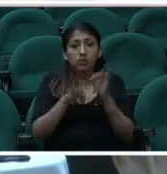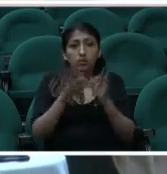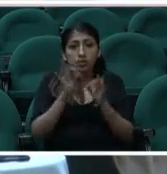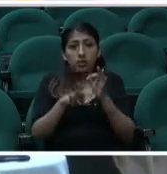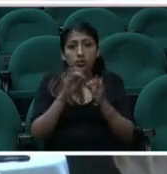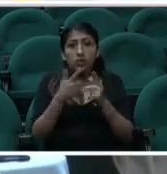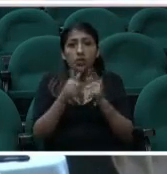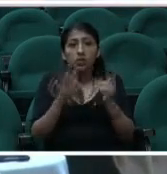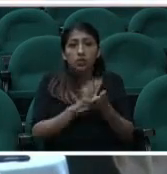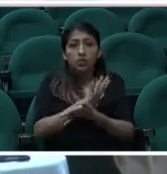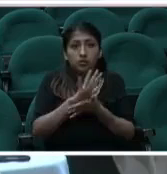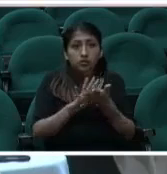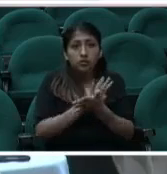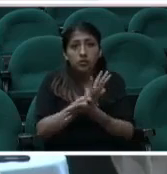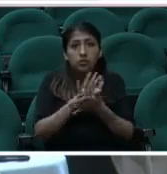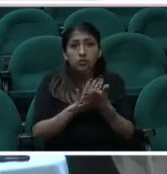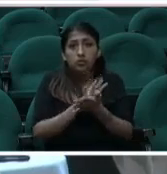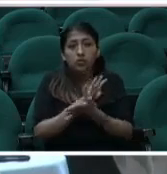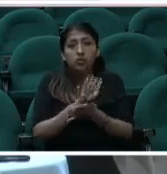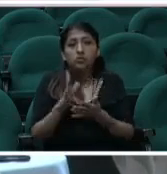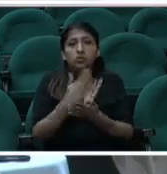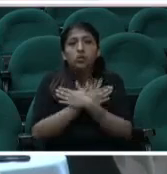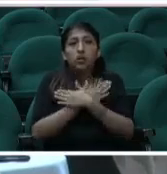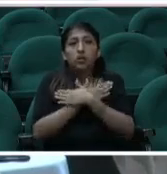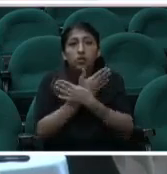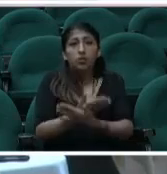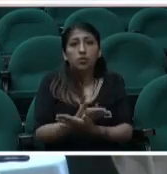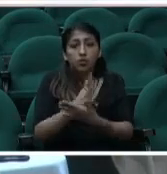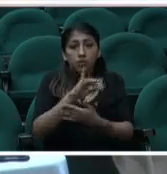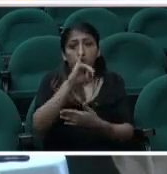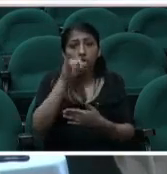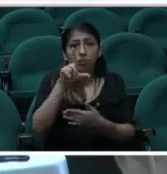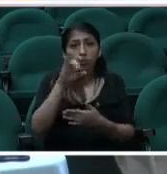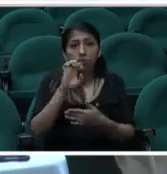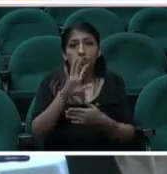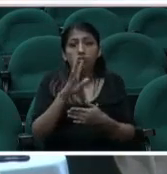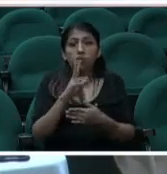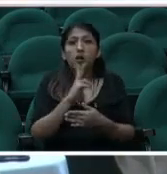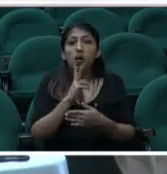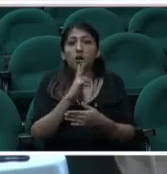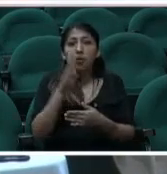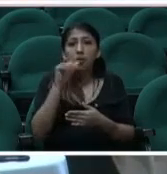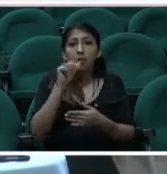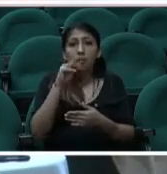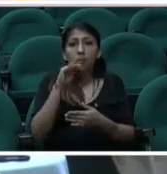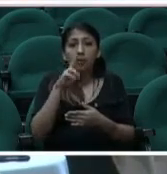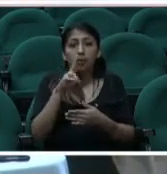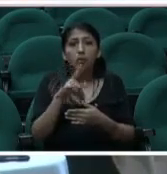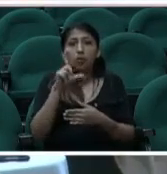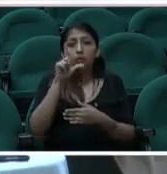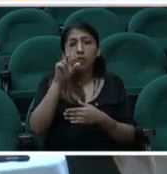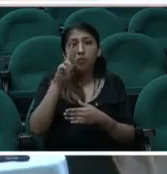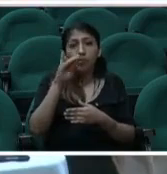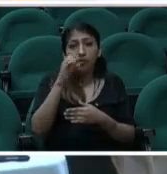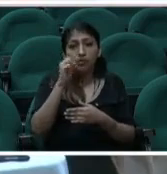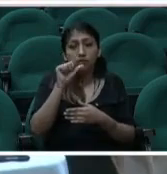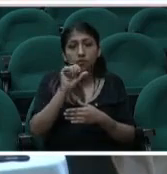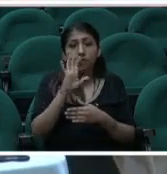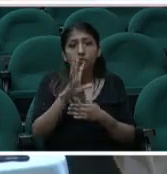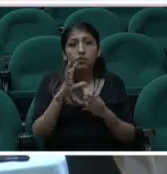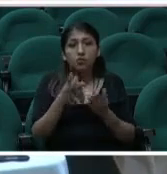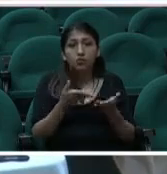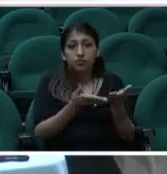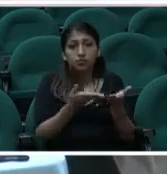traductora del lenguaje enseñas igualmente el saludo y el agradecimiento a luis jaramillo gerente de agua bambú a luisa rivadeneira en el